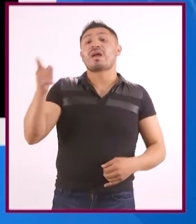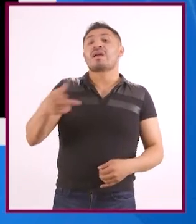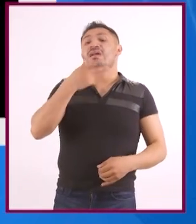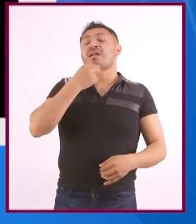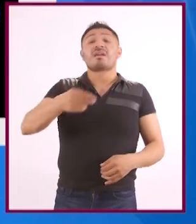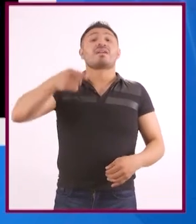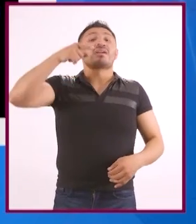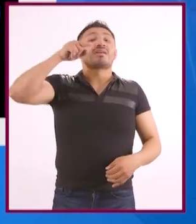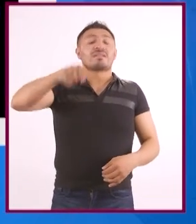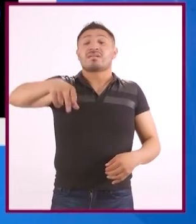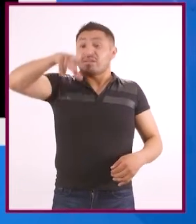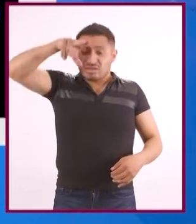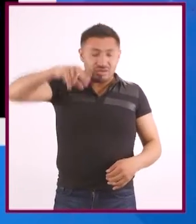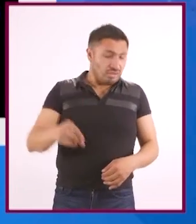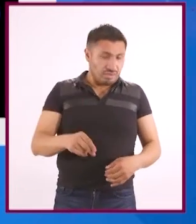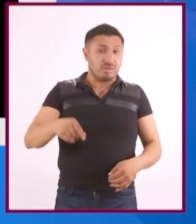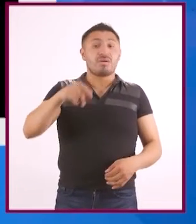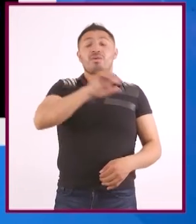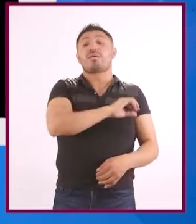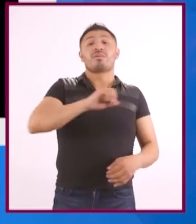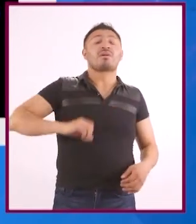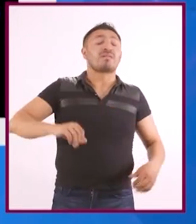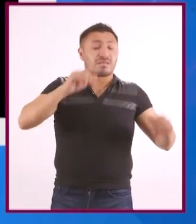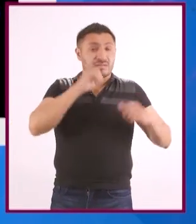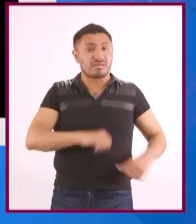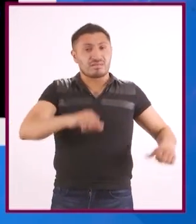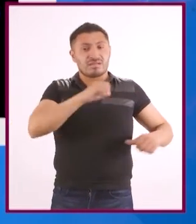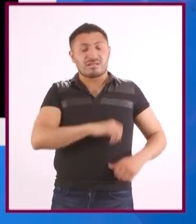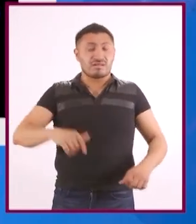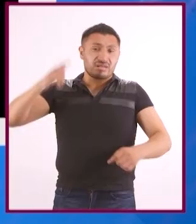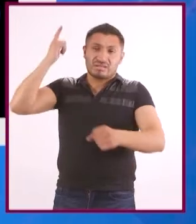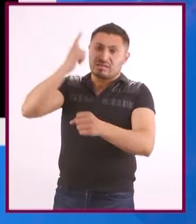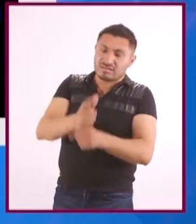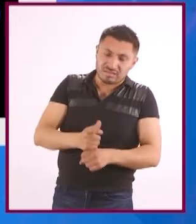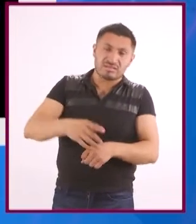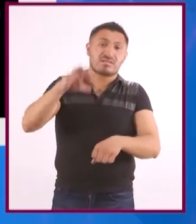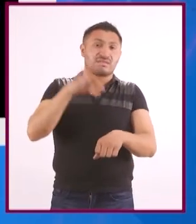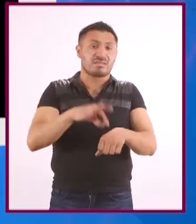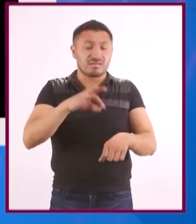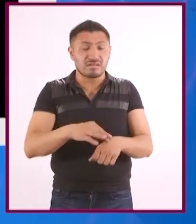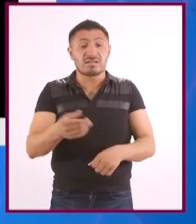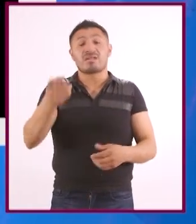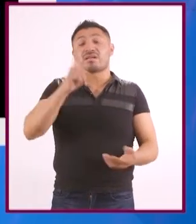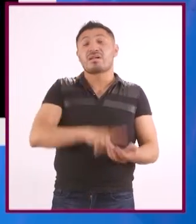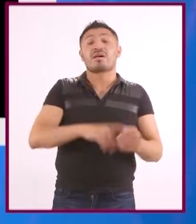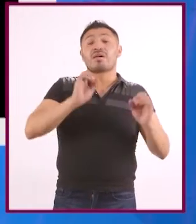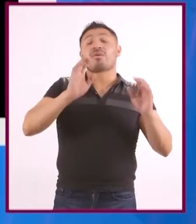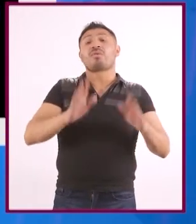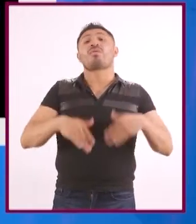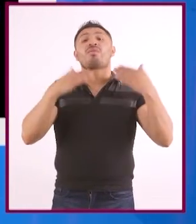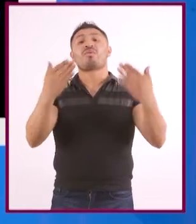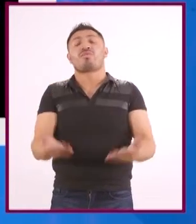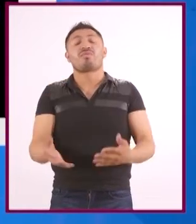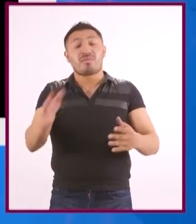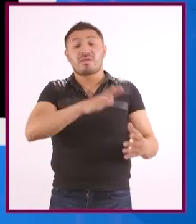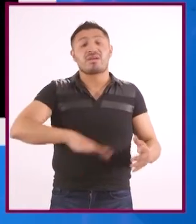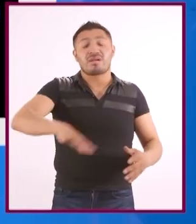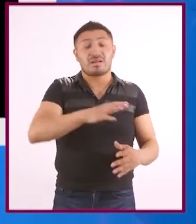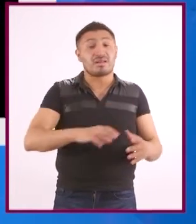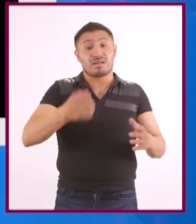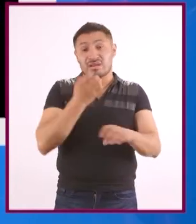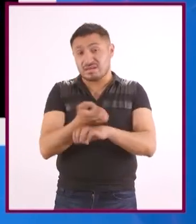dijo que no, que era la obligación de las autoridades encontrar un médico, ya sea dentro o fuera de la entidad